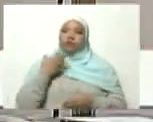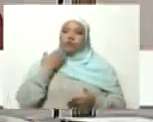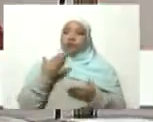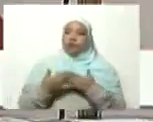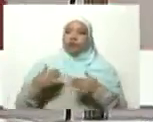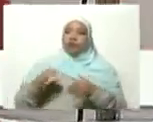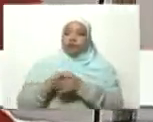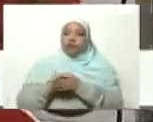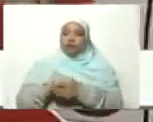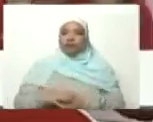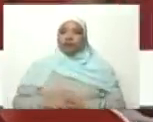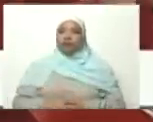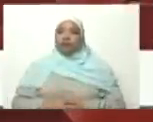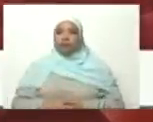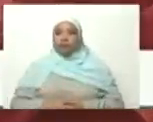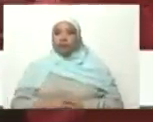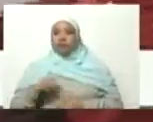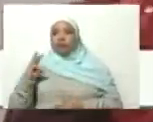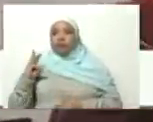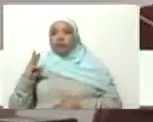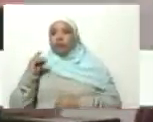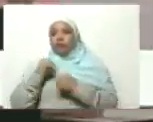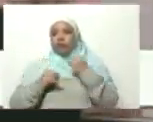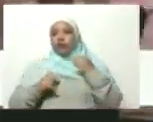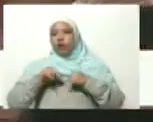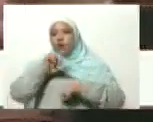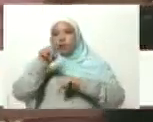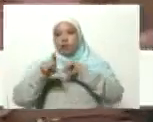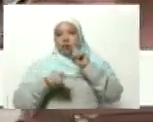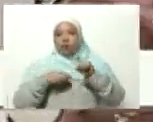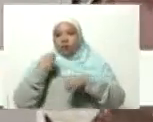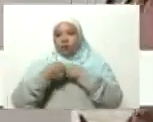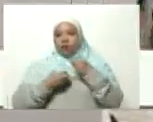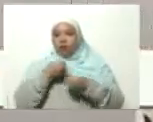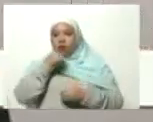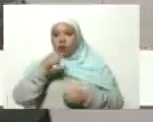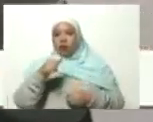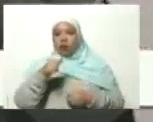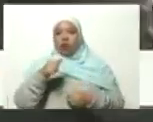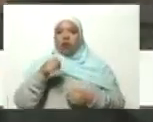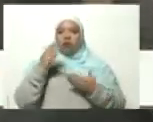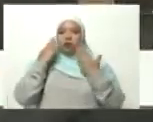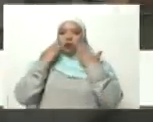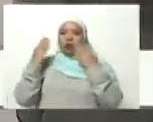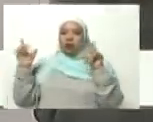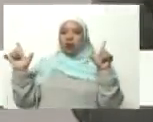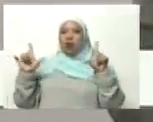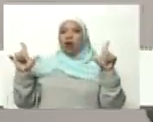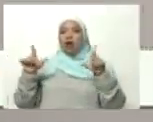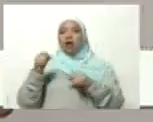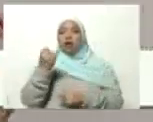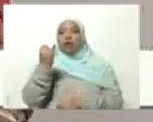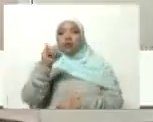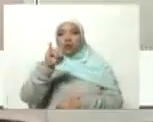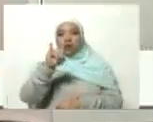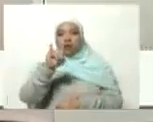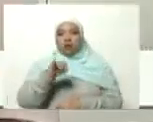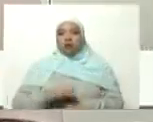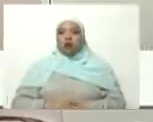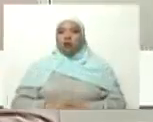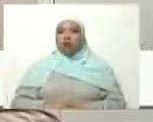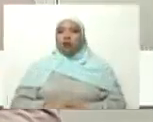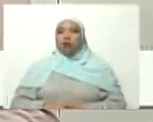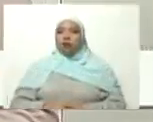compañero. La tercera y última pregunta la realiza Andrea Romero por Canal I. Buenas